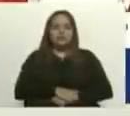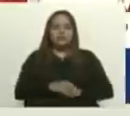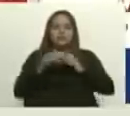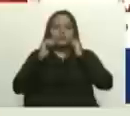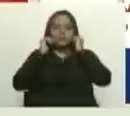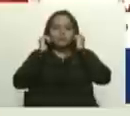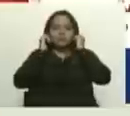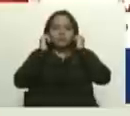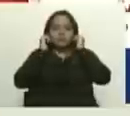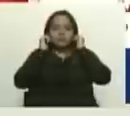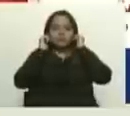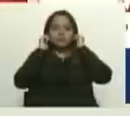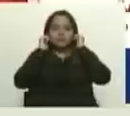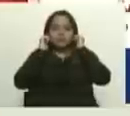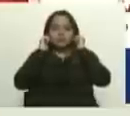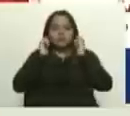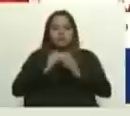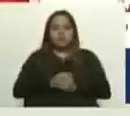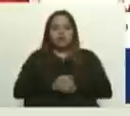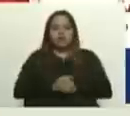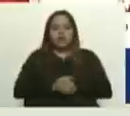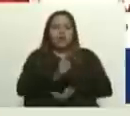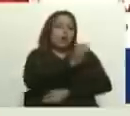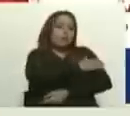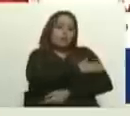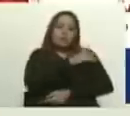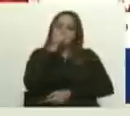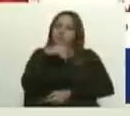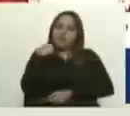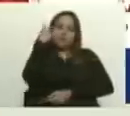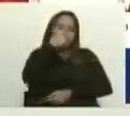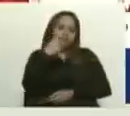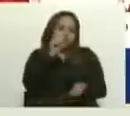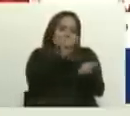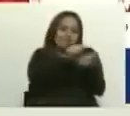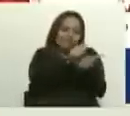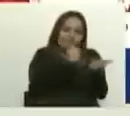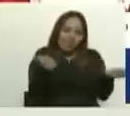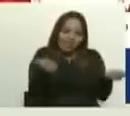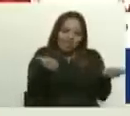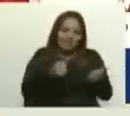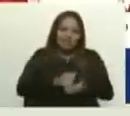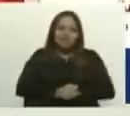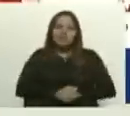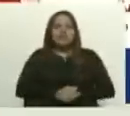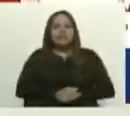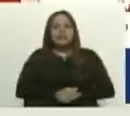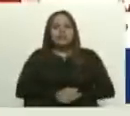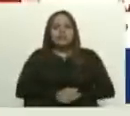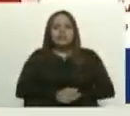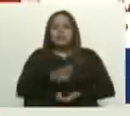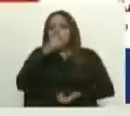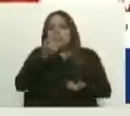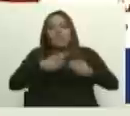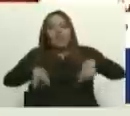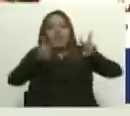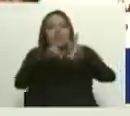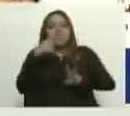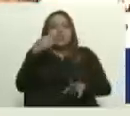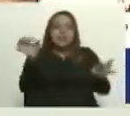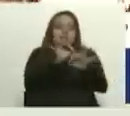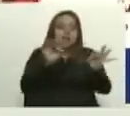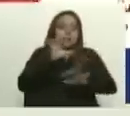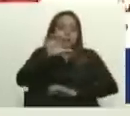No tienen vergüenza, en verdad, la oposición no tiene vergüenza. No tiene autoridad moral para decir nada en este país. Igual